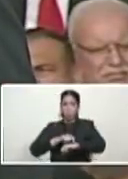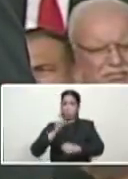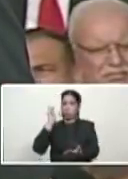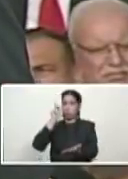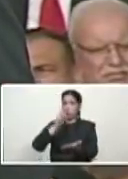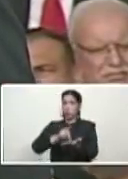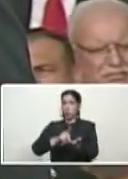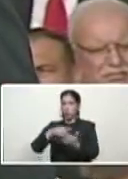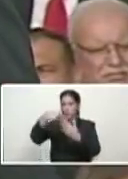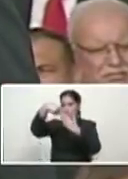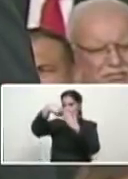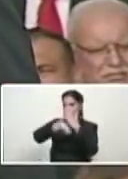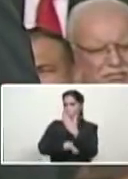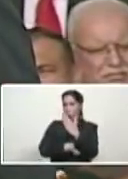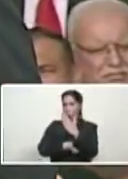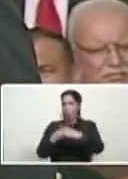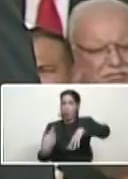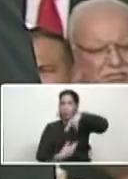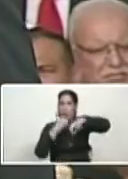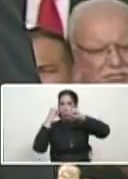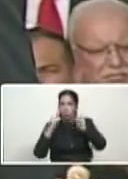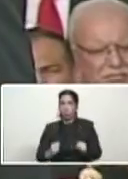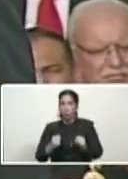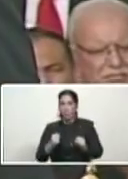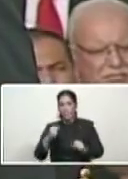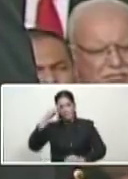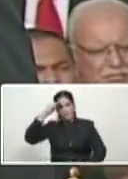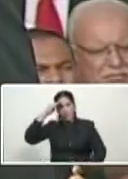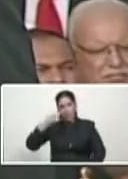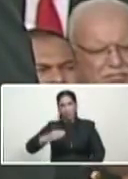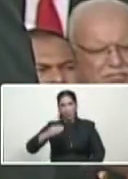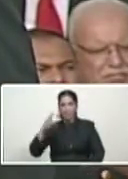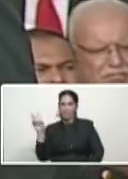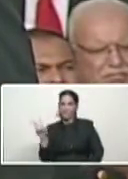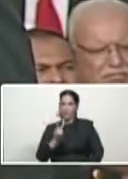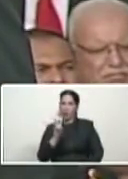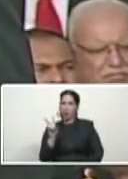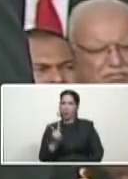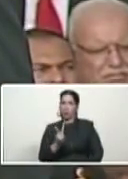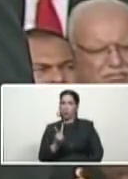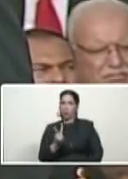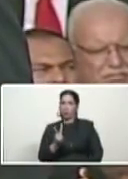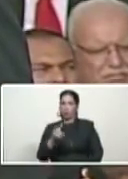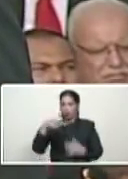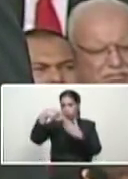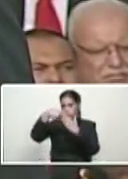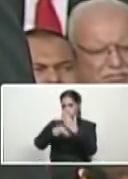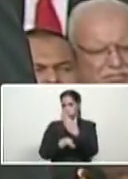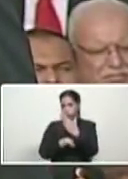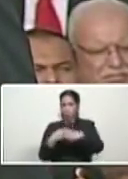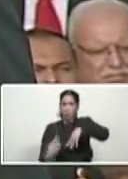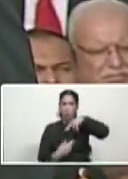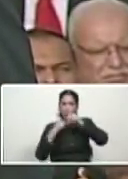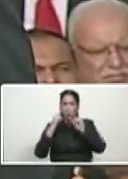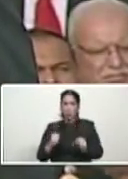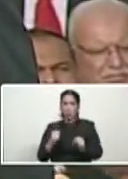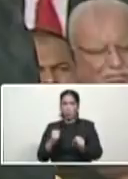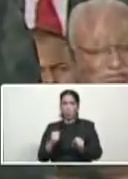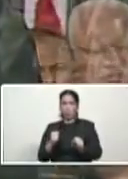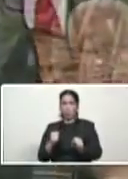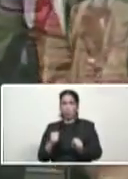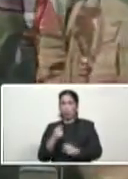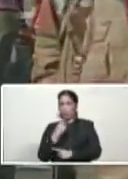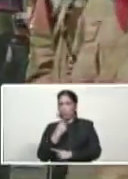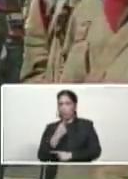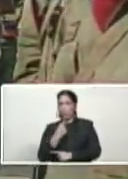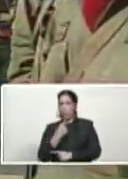para profundizar la revolución militar de Venezuela y profundizar la revolución que implique